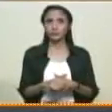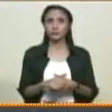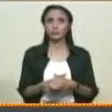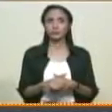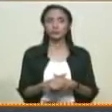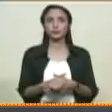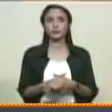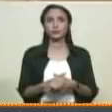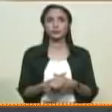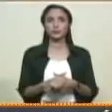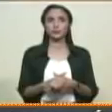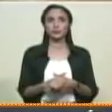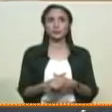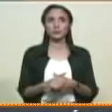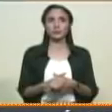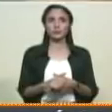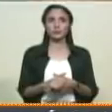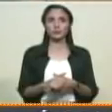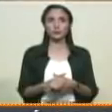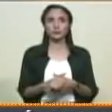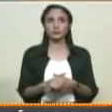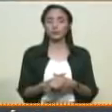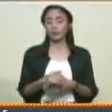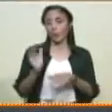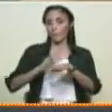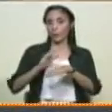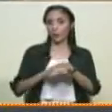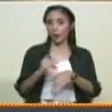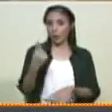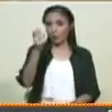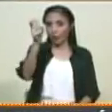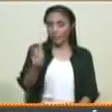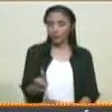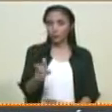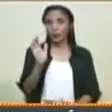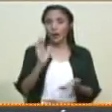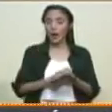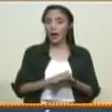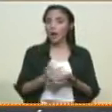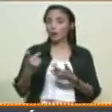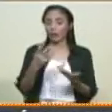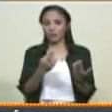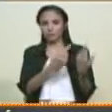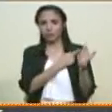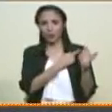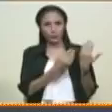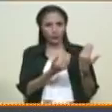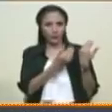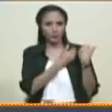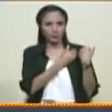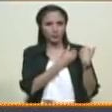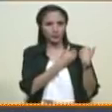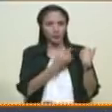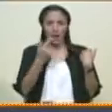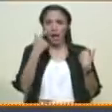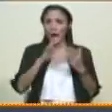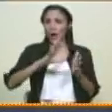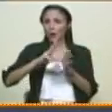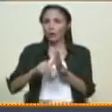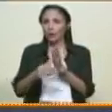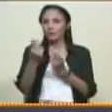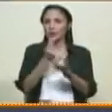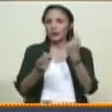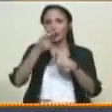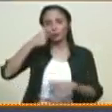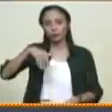Que actúen. Porque a ni un solo funcionario del Estado se le dice vaya a un cargo a hacer negocios, a robarse la plata del